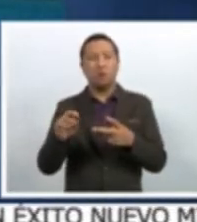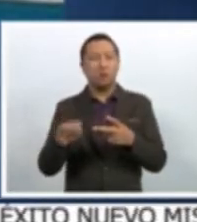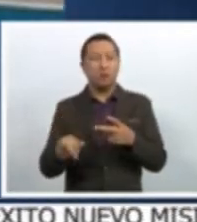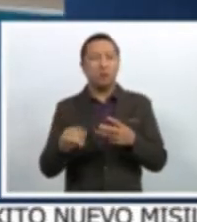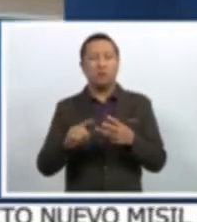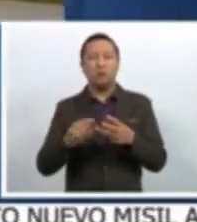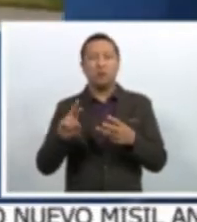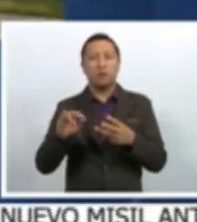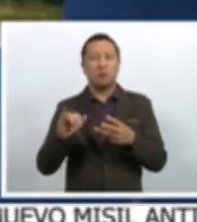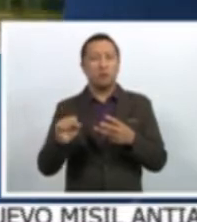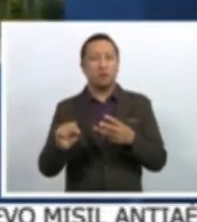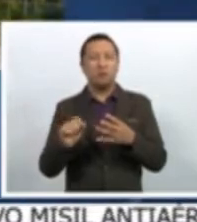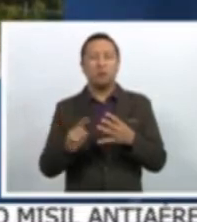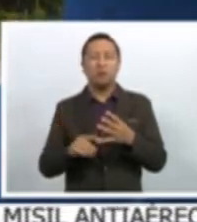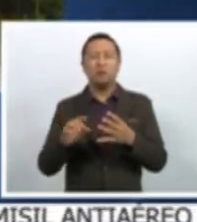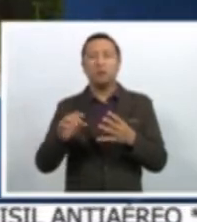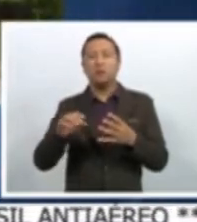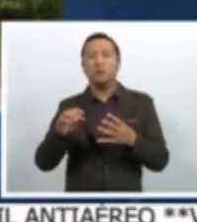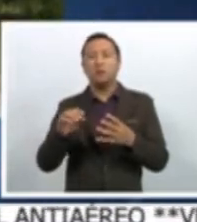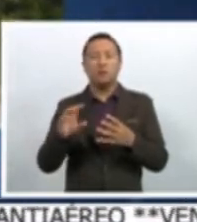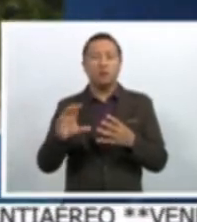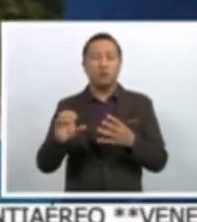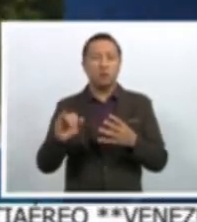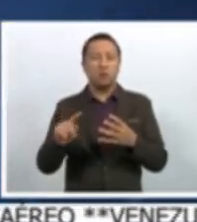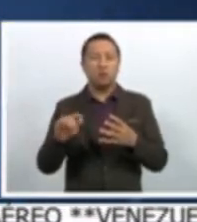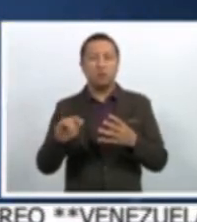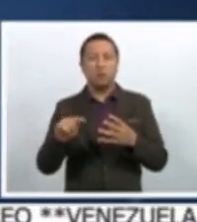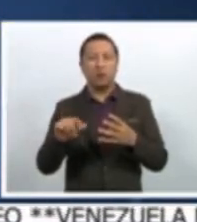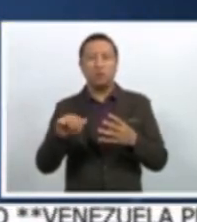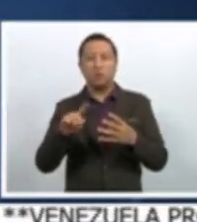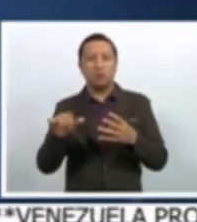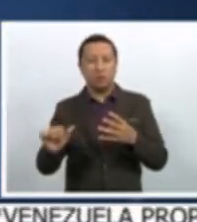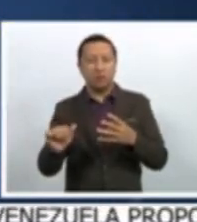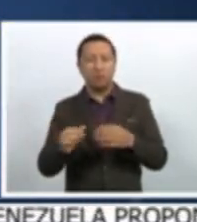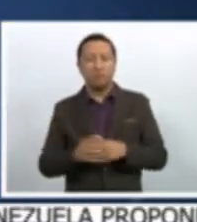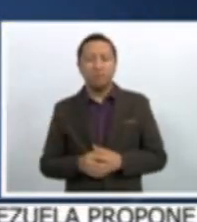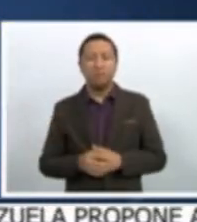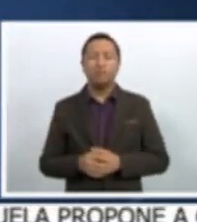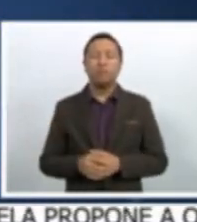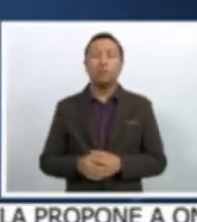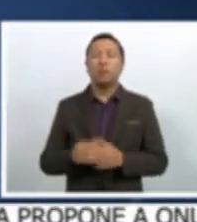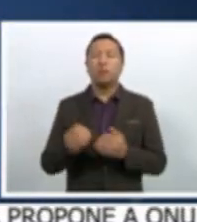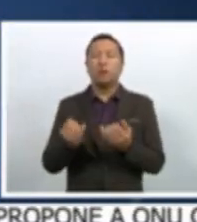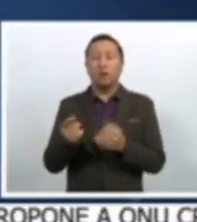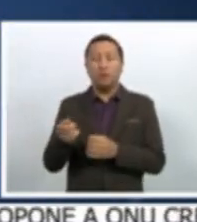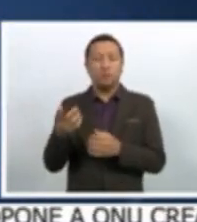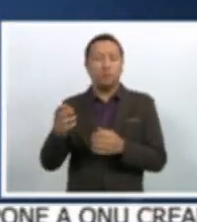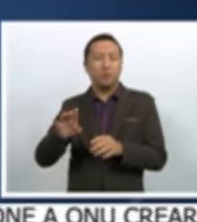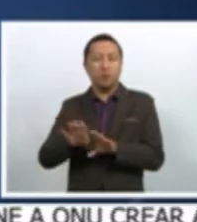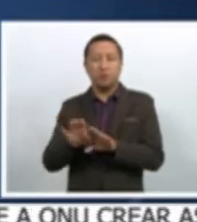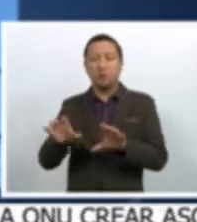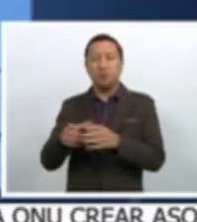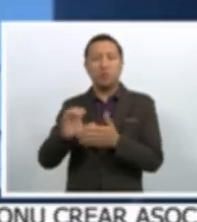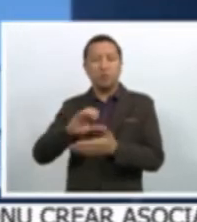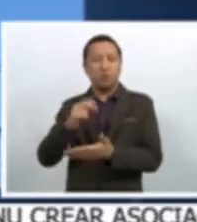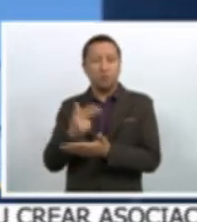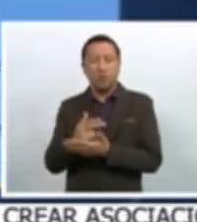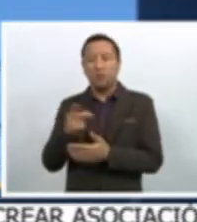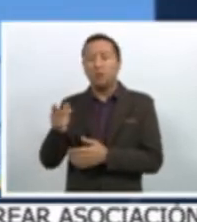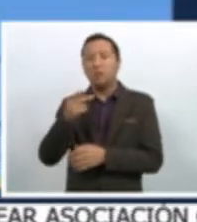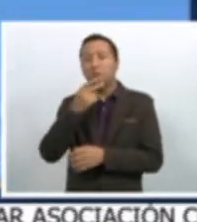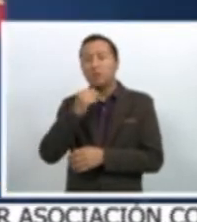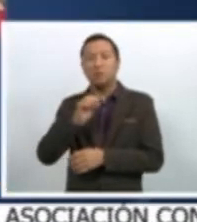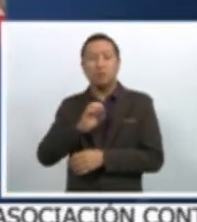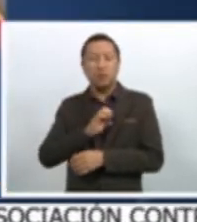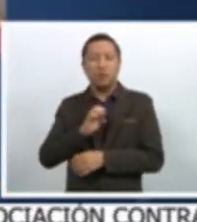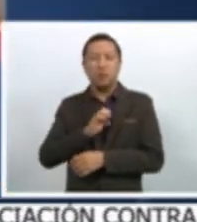Crisanto e Iskra Costanza Jiménez, representando al Club Delfines de Chetumal bajo la guía del entrenador del selectivo estatal, Gehan